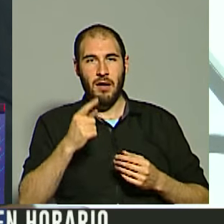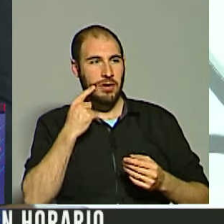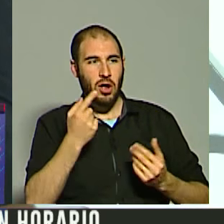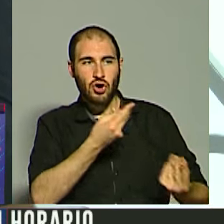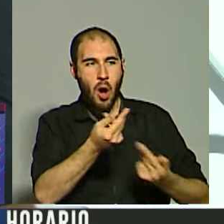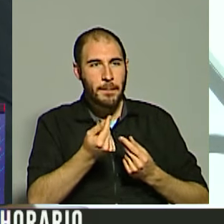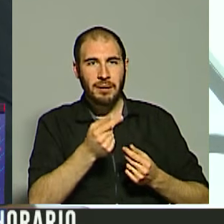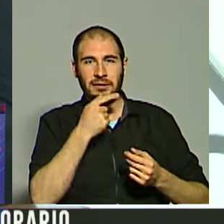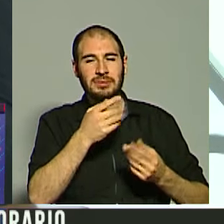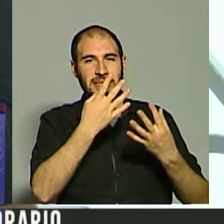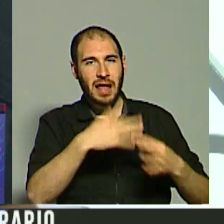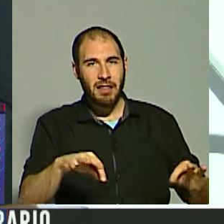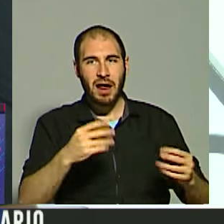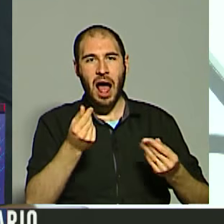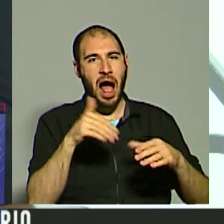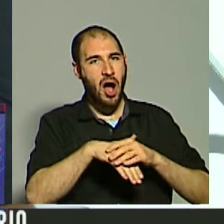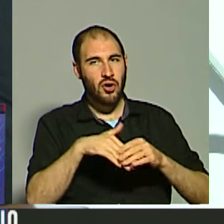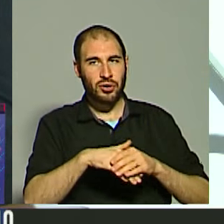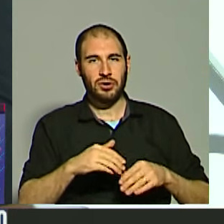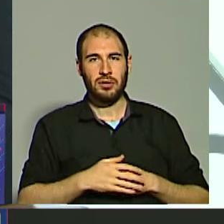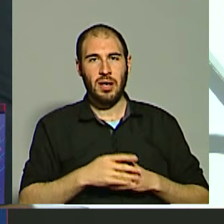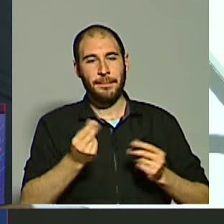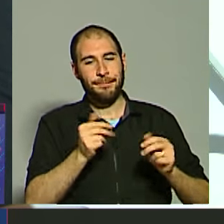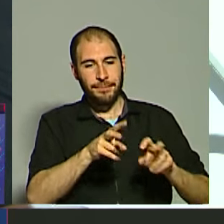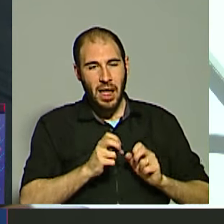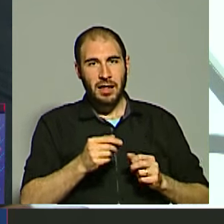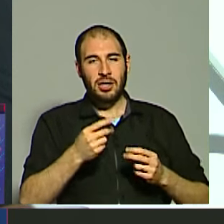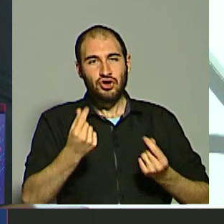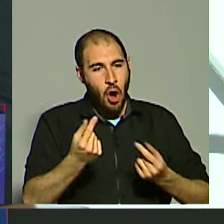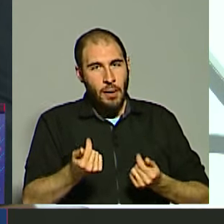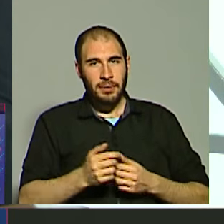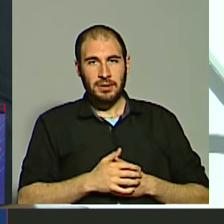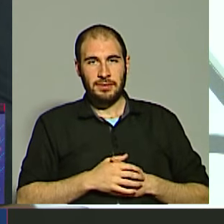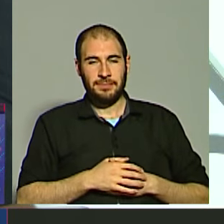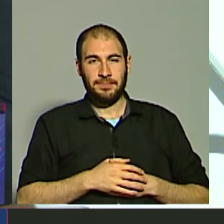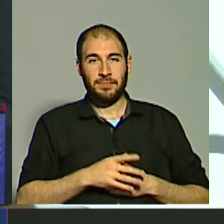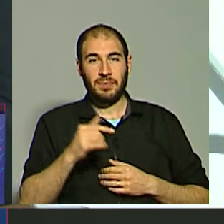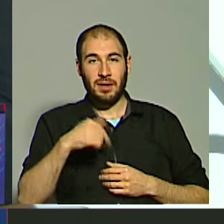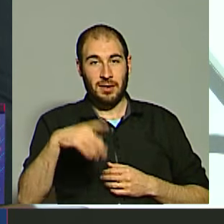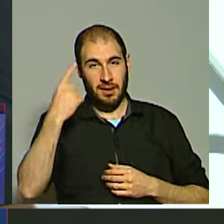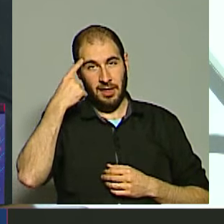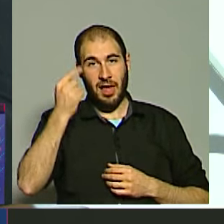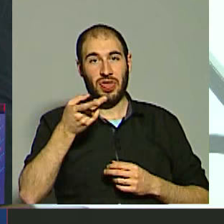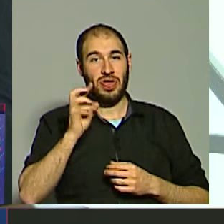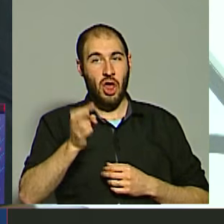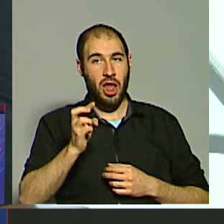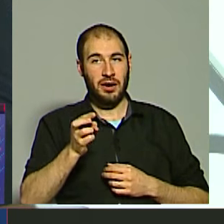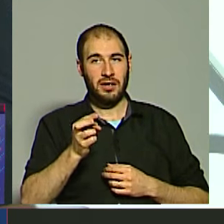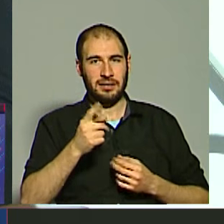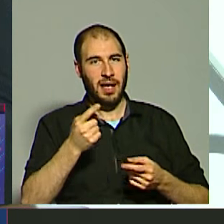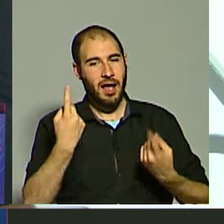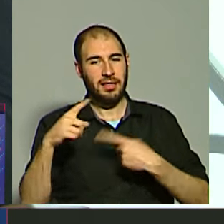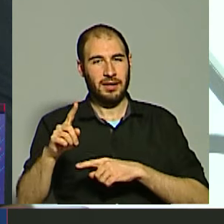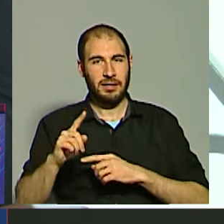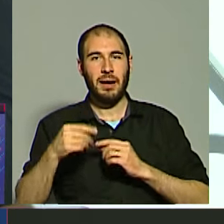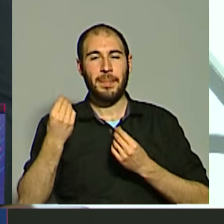refugio, buscan un salvavidas a sus ahorros, a su ingreso, a su poder de compra y evidentemente consideran que el dólar es una